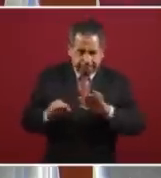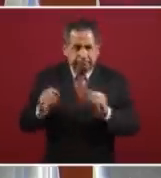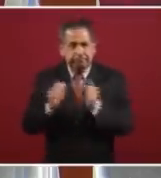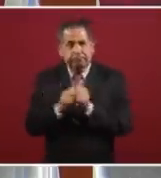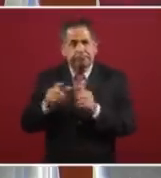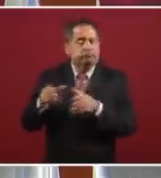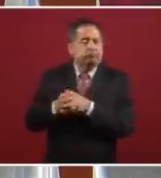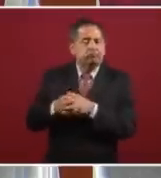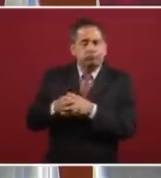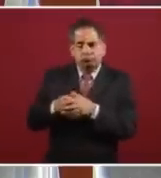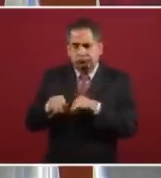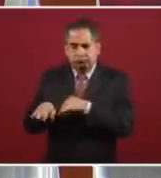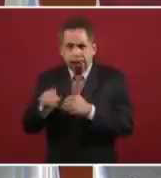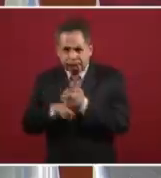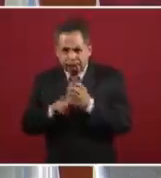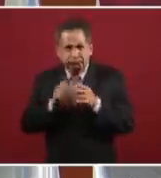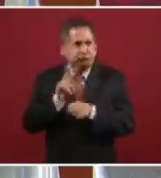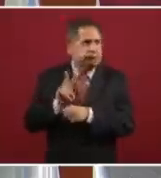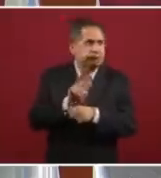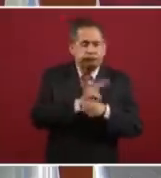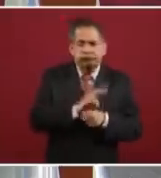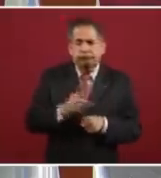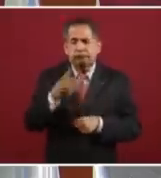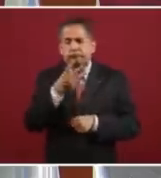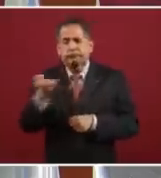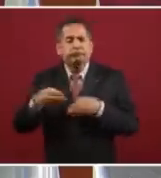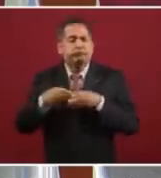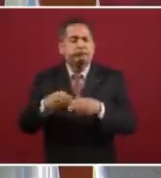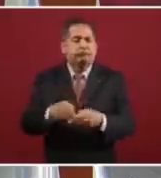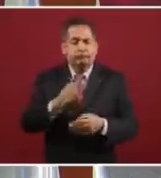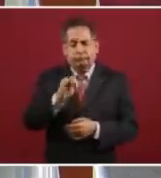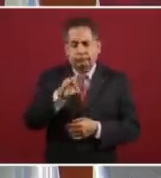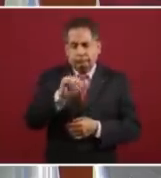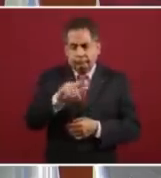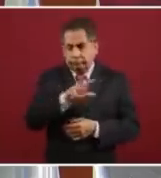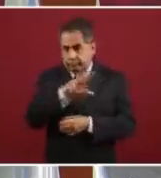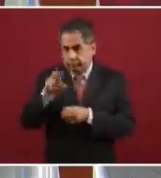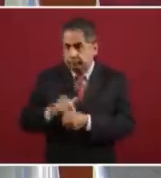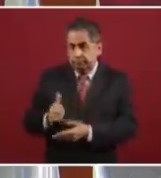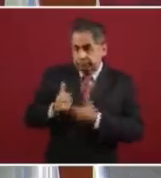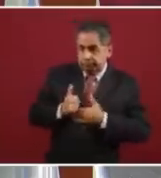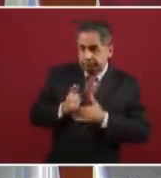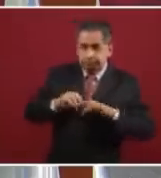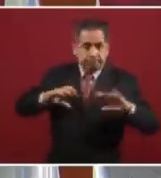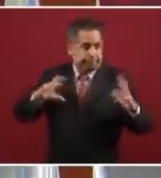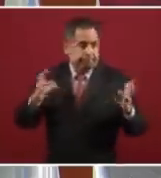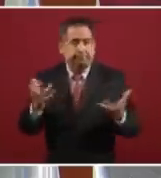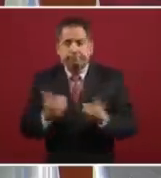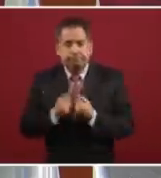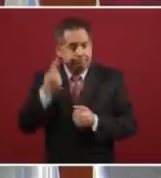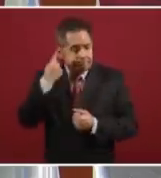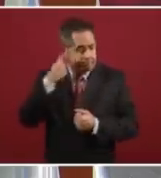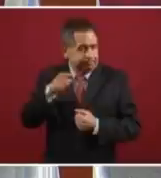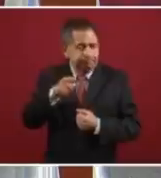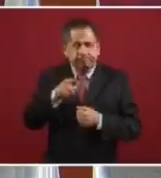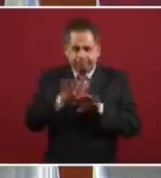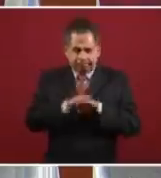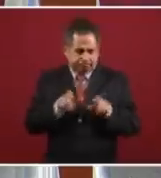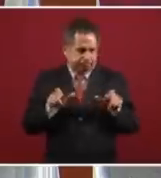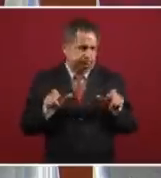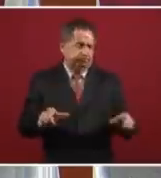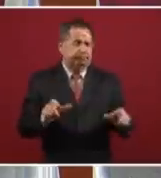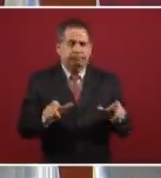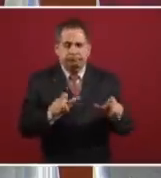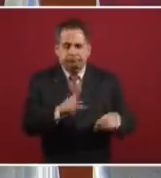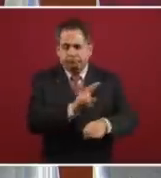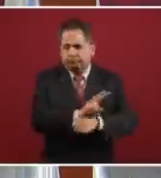desde luego, 300 buques y civiles, y todo eso se está haciendo una operación para poder controlar y para poder